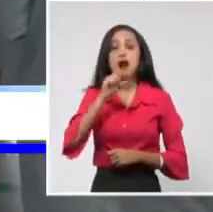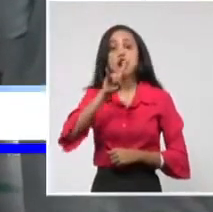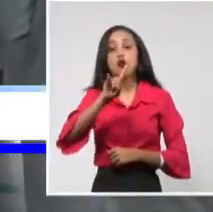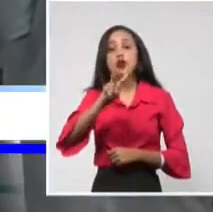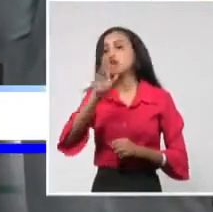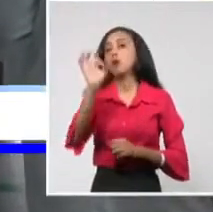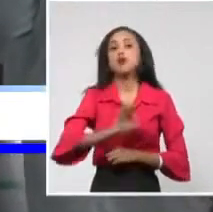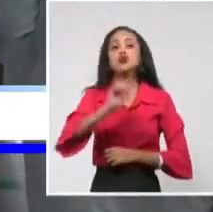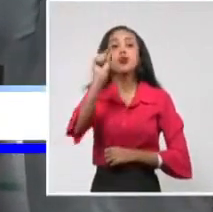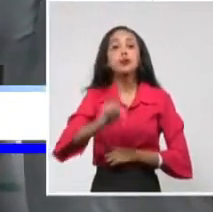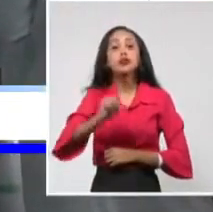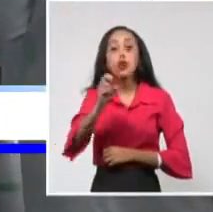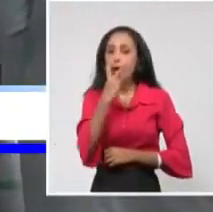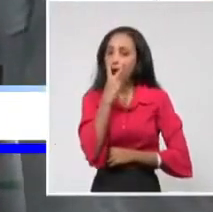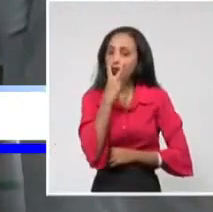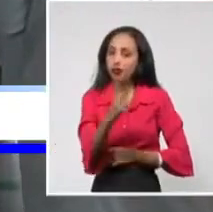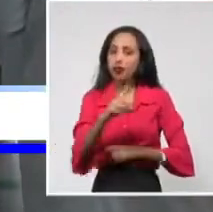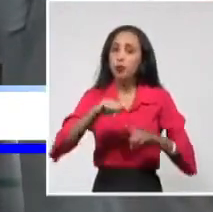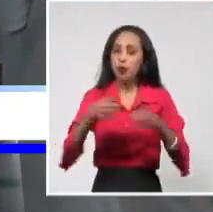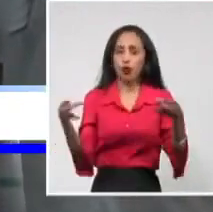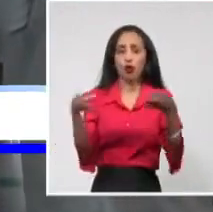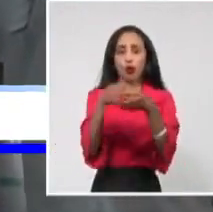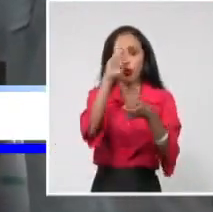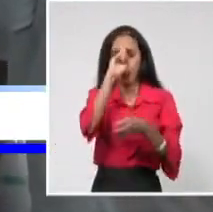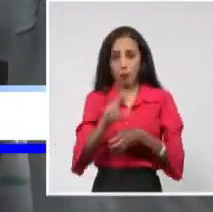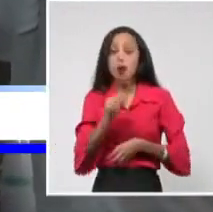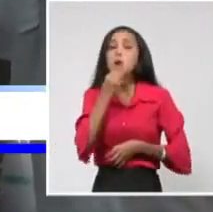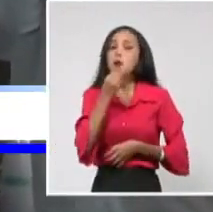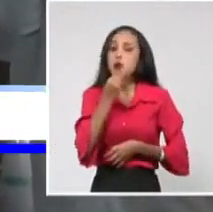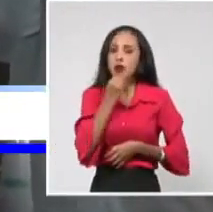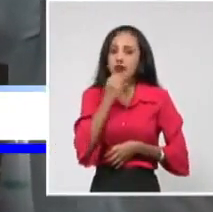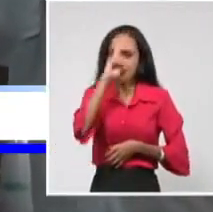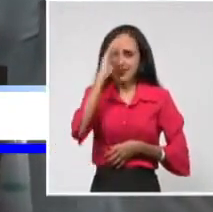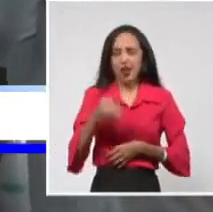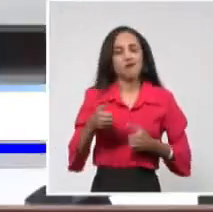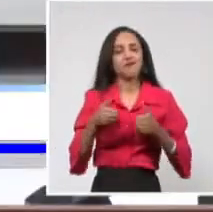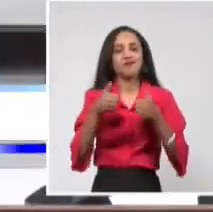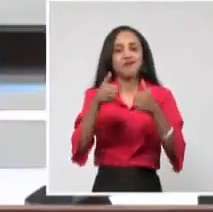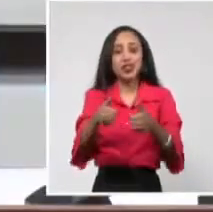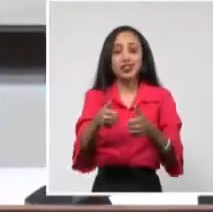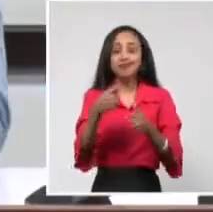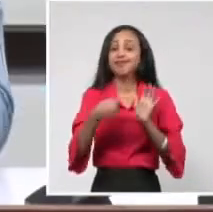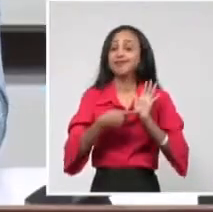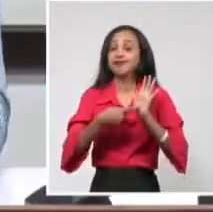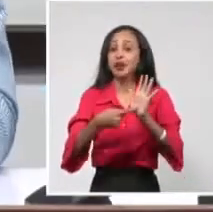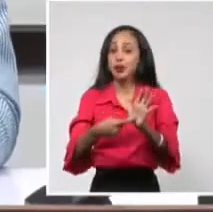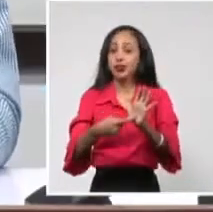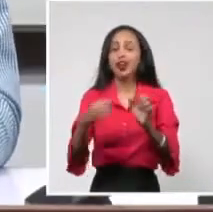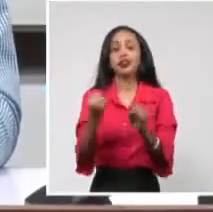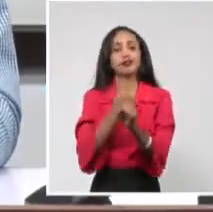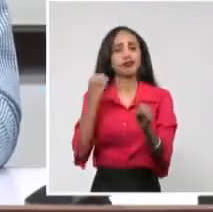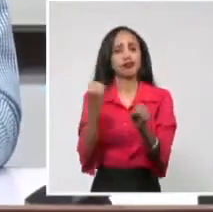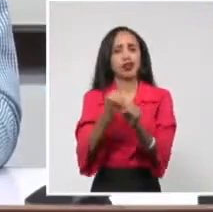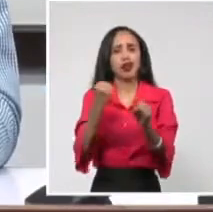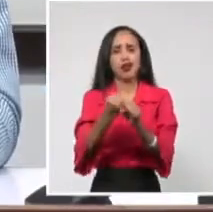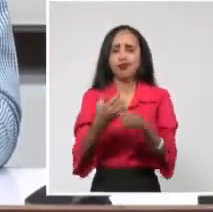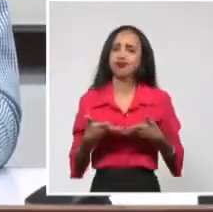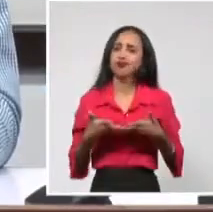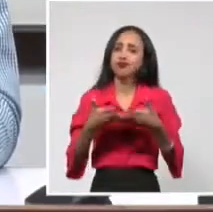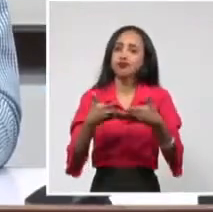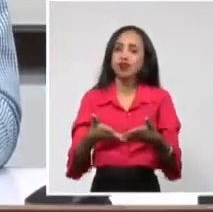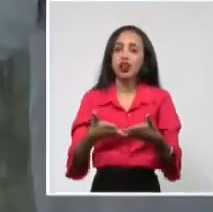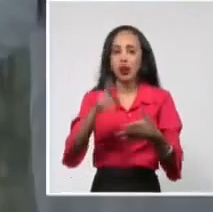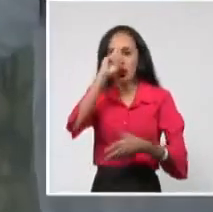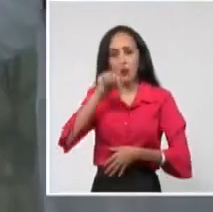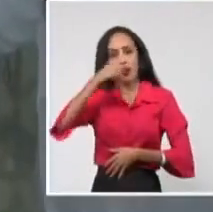las personas atendidas por la brigada fueron recuperadas, muestra de la profesionalidad y entrega de los colaboradores